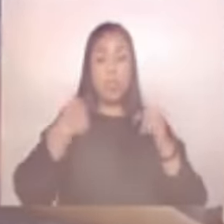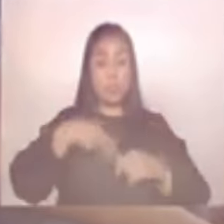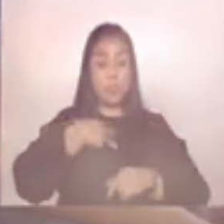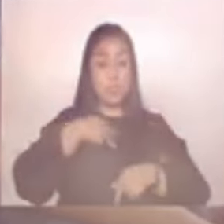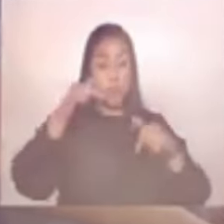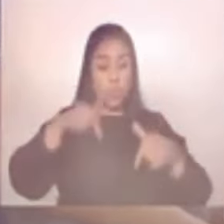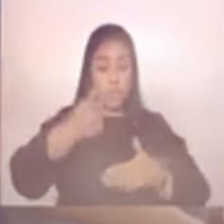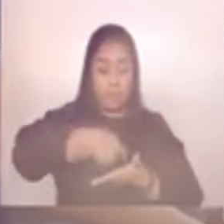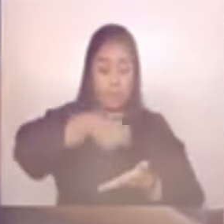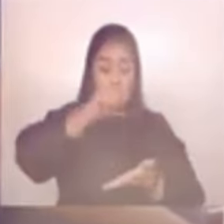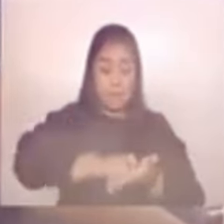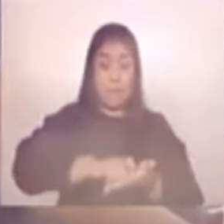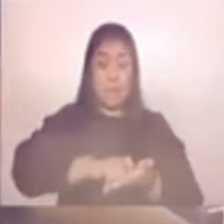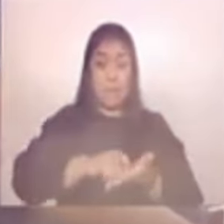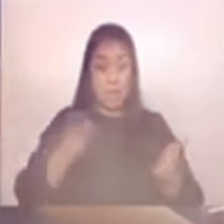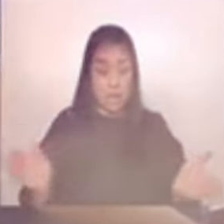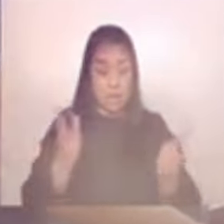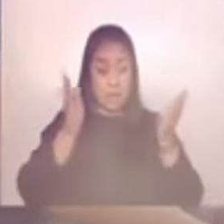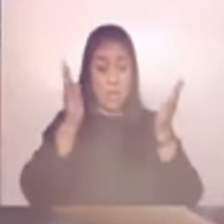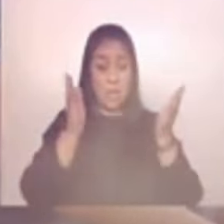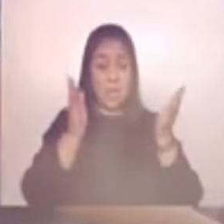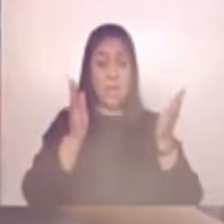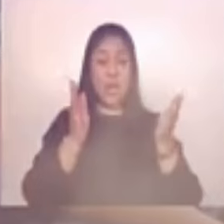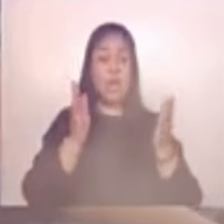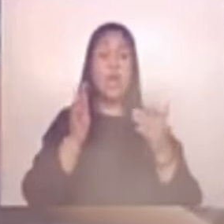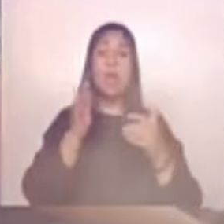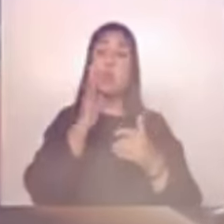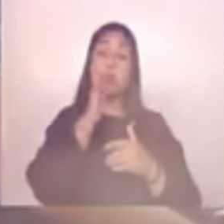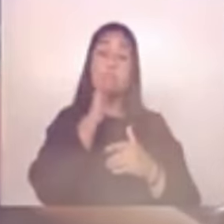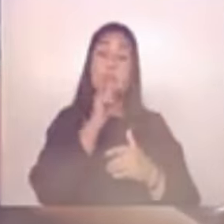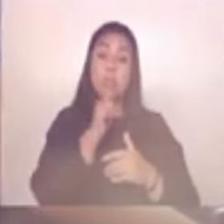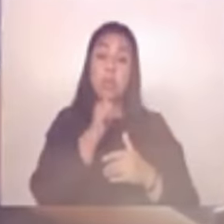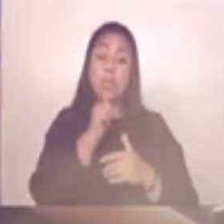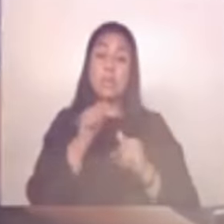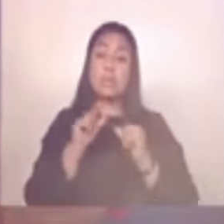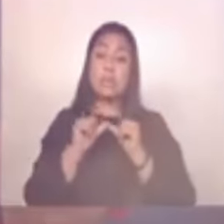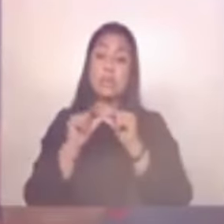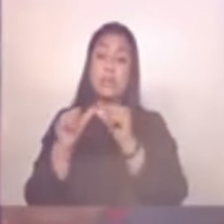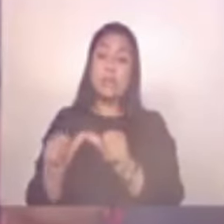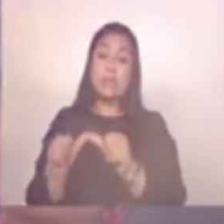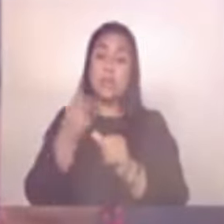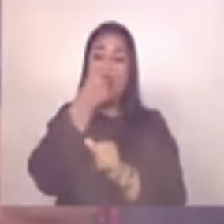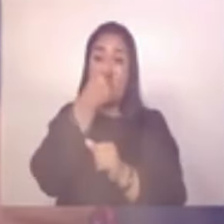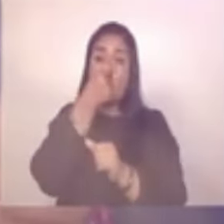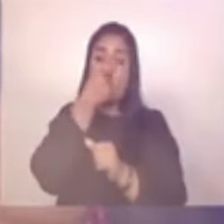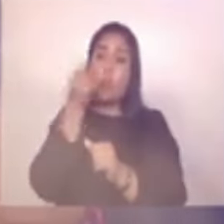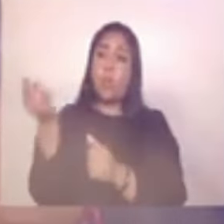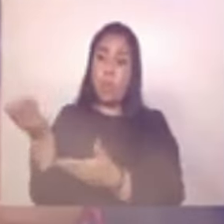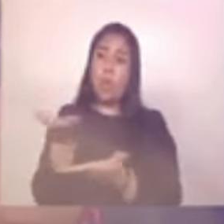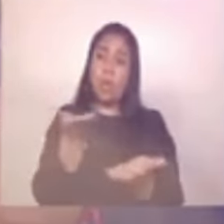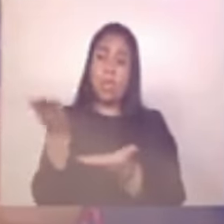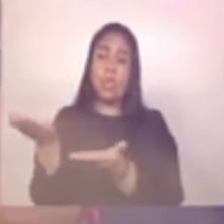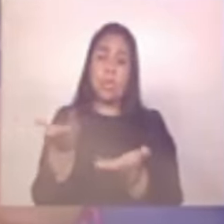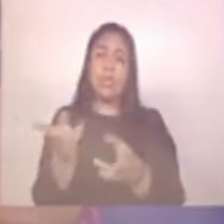firmando va a poder convertirse en realidad si dejamos que los corruptos nos sigan